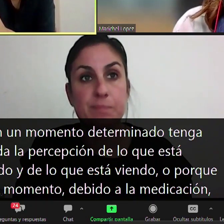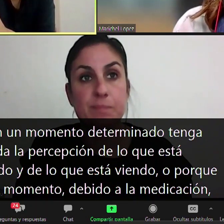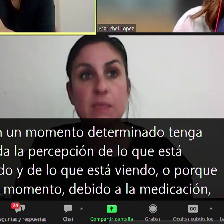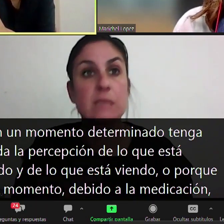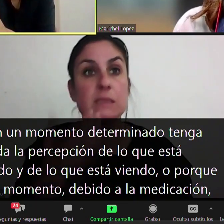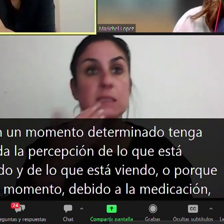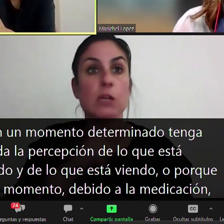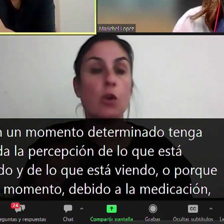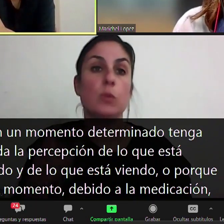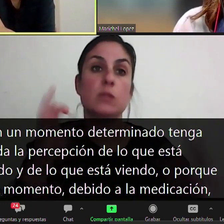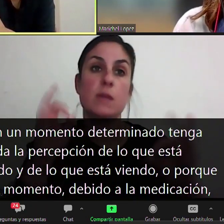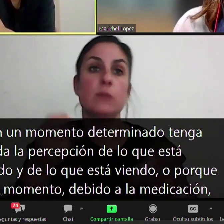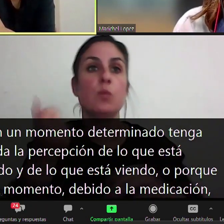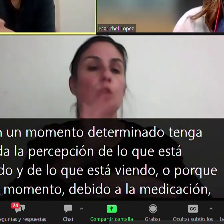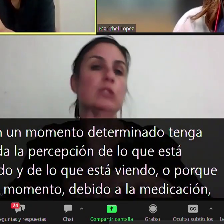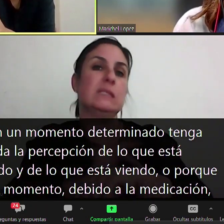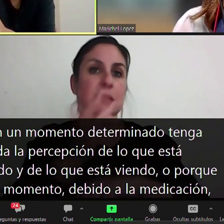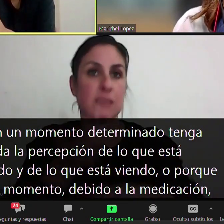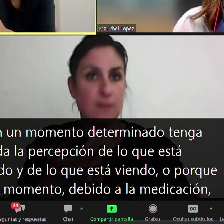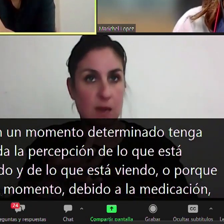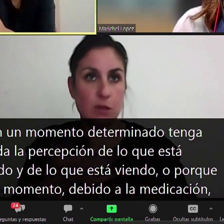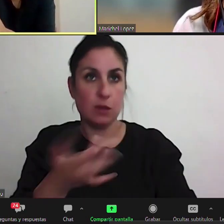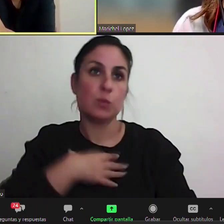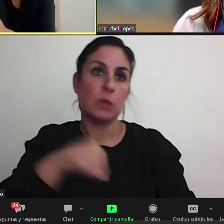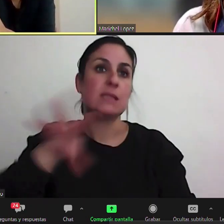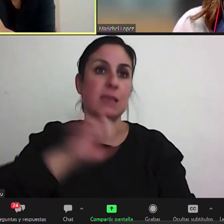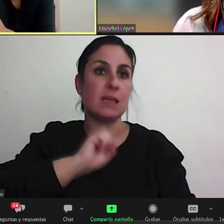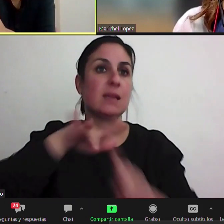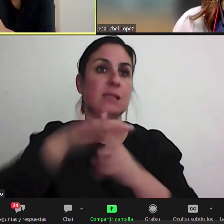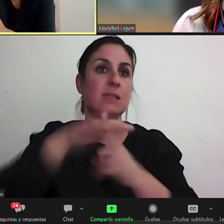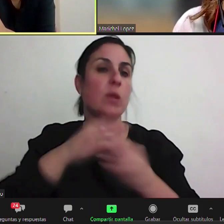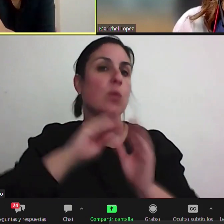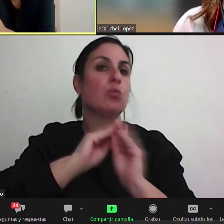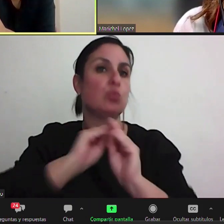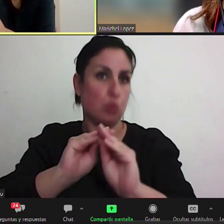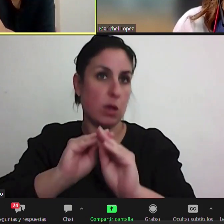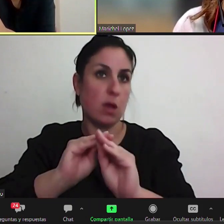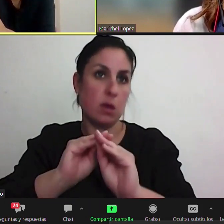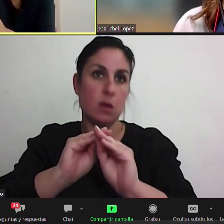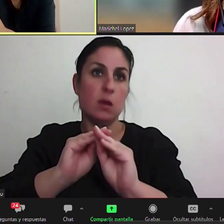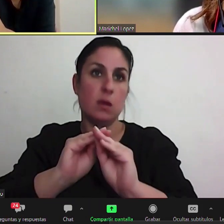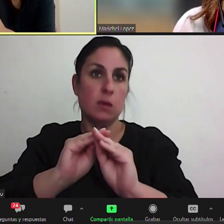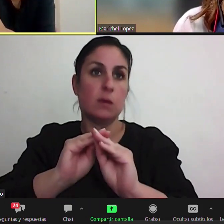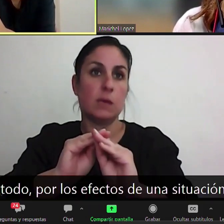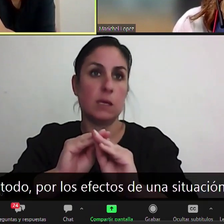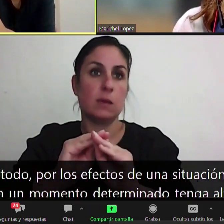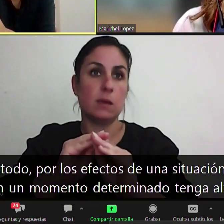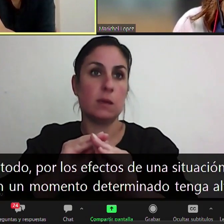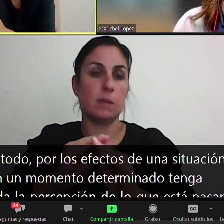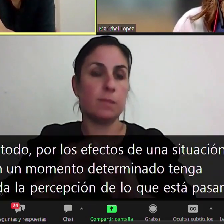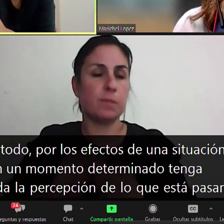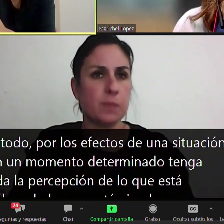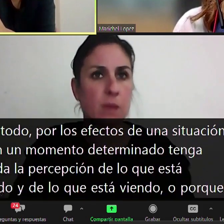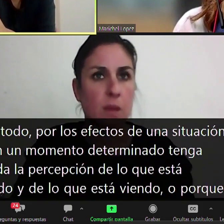más sensible o pudiendo entender la realidad que en ese momento tiene esa persona. De que hay que hablar un poquito más despacio si ves que